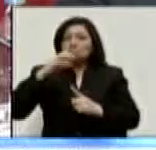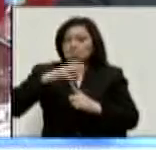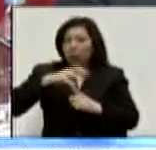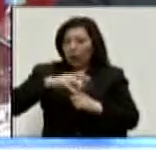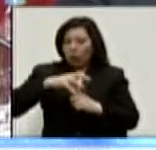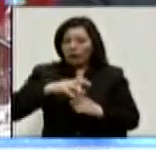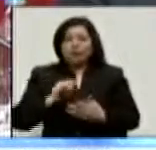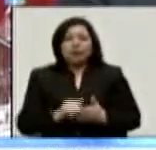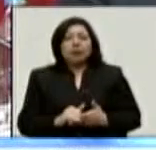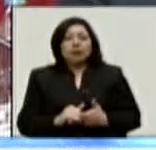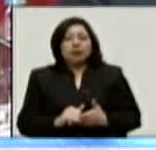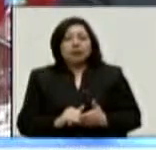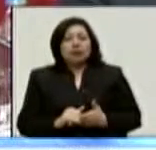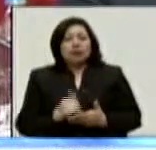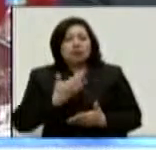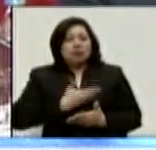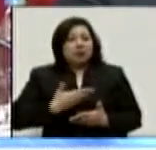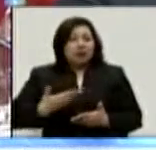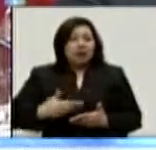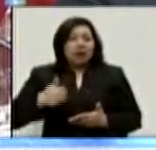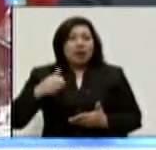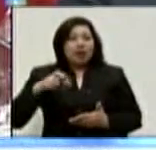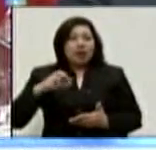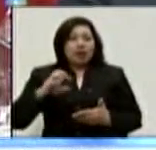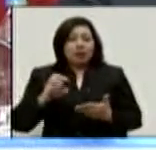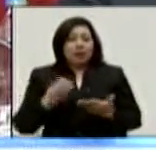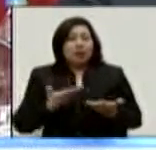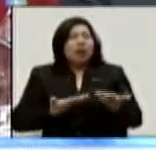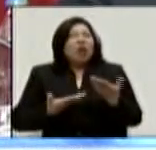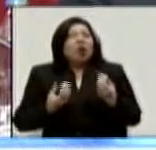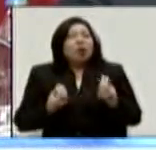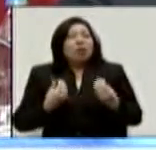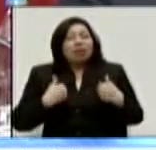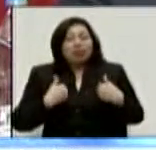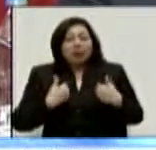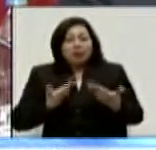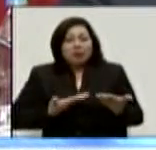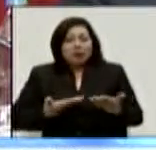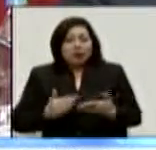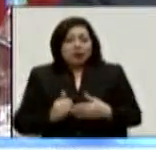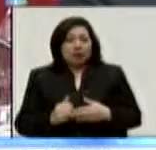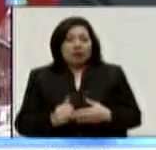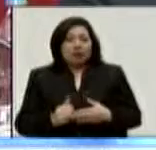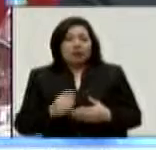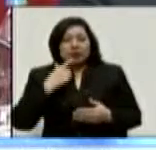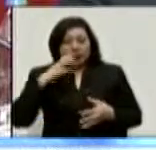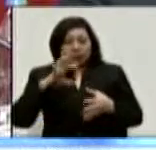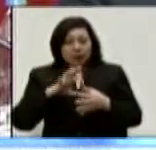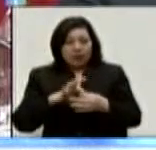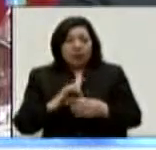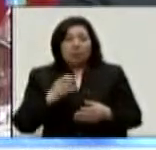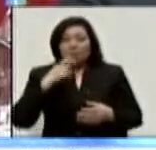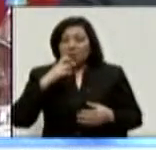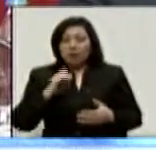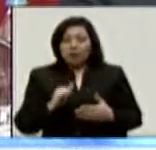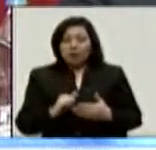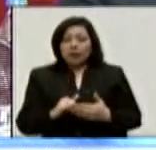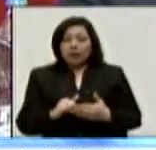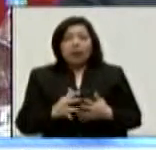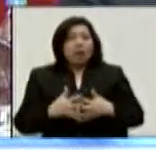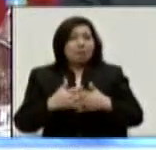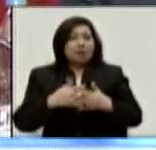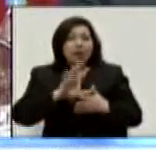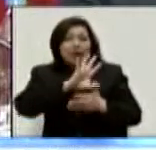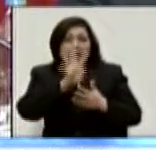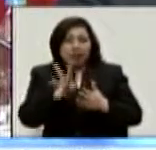cargo, presidente de Petroperú y presidente de ARPEL. ARPEL es una nación regional de petróleo, de gas, de petróleo y gas natural de América Latina y